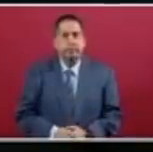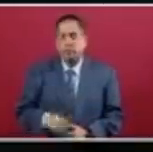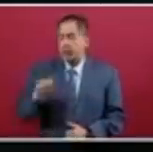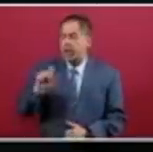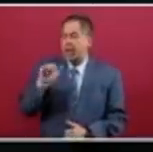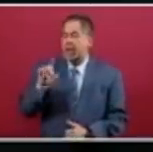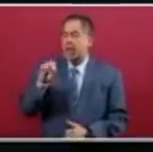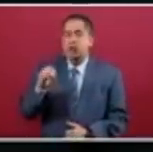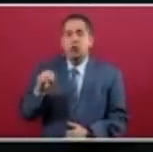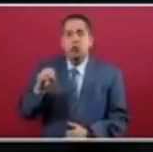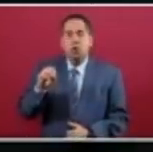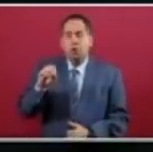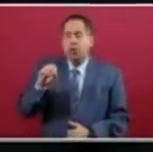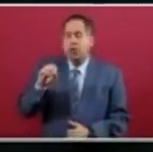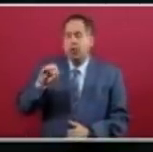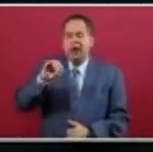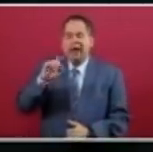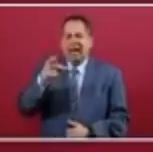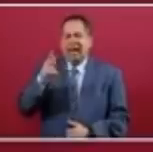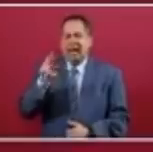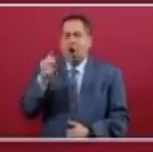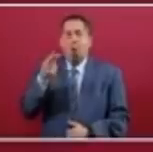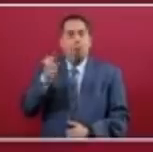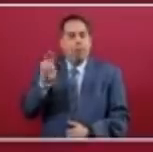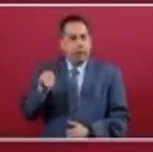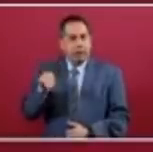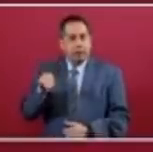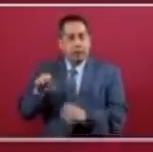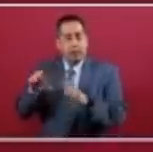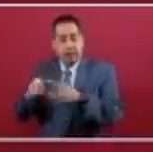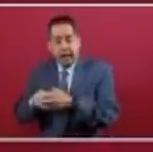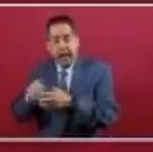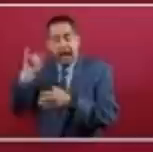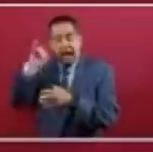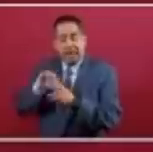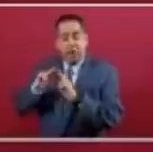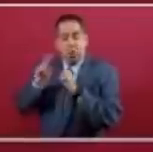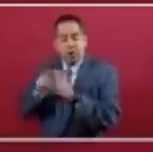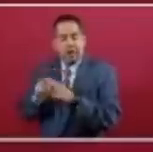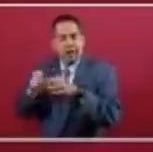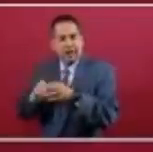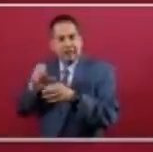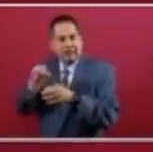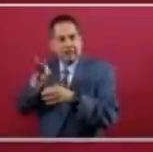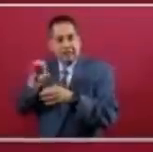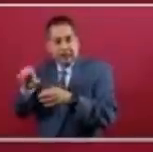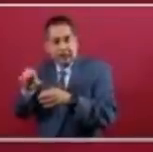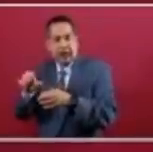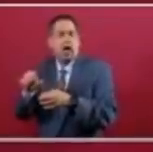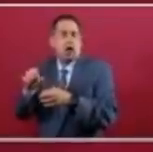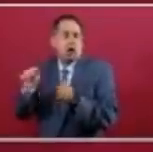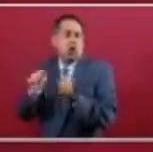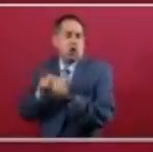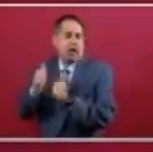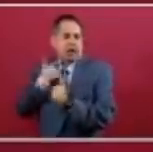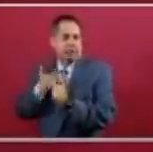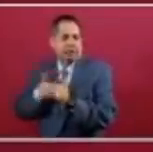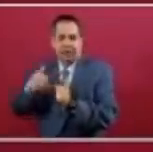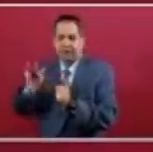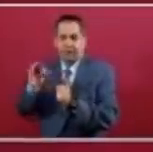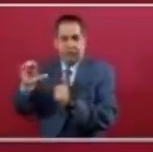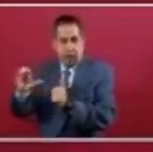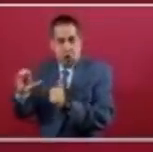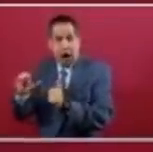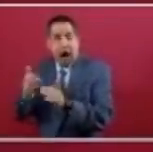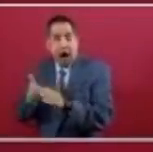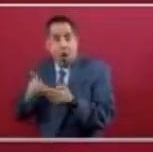Alejandro Fleming Kaufman, jefe de unidad de asuntos jurídicos de CENER de Felipe Calderón, es